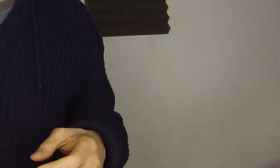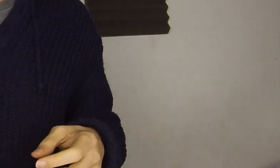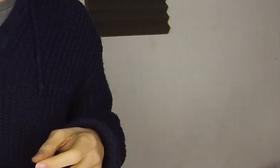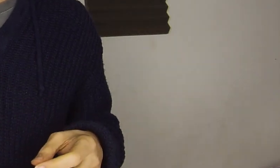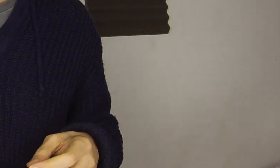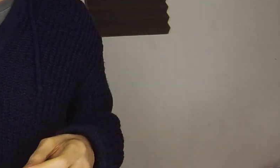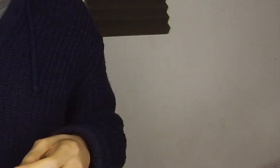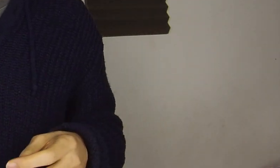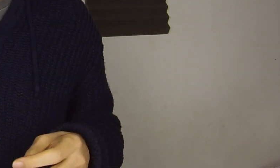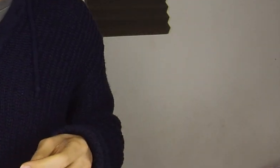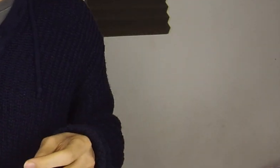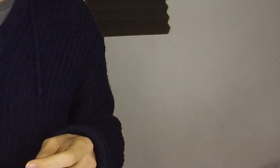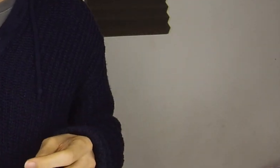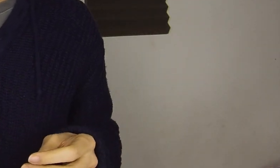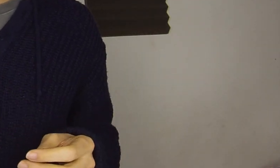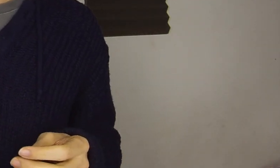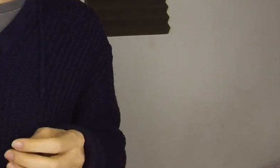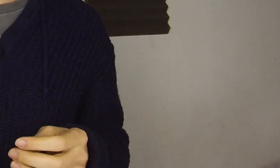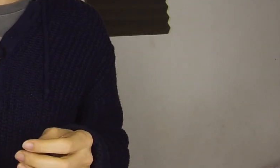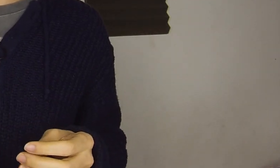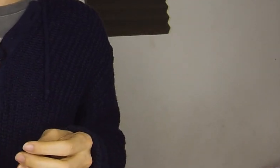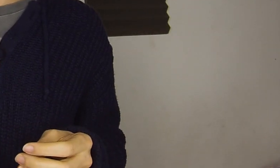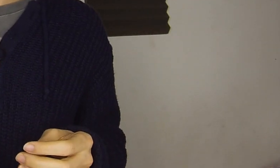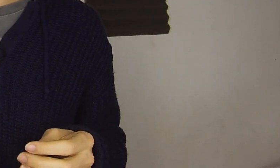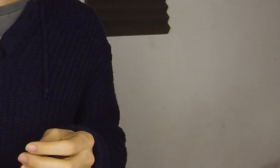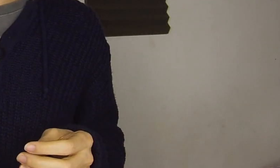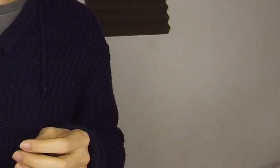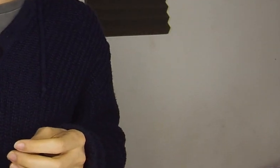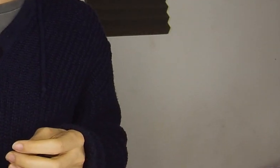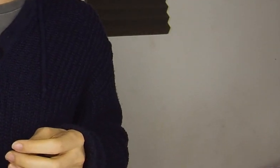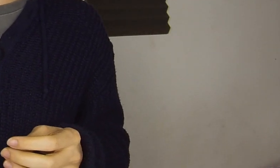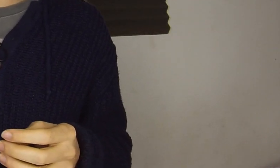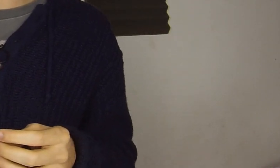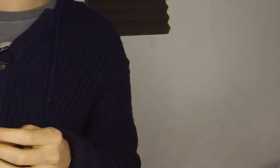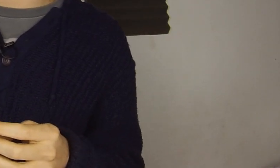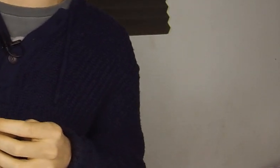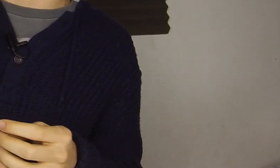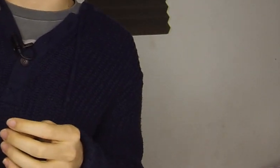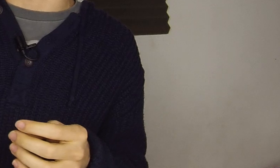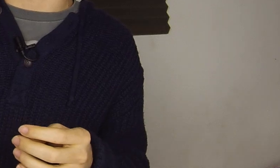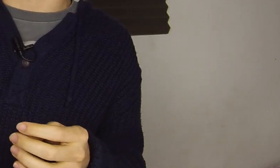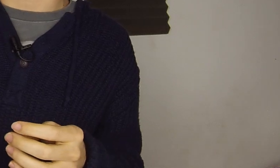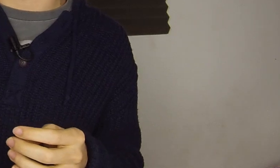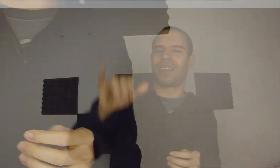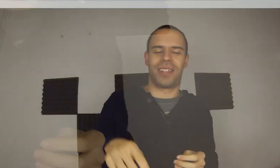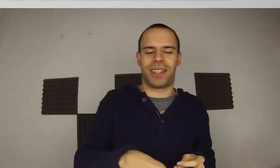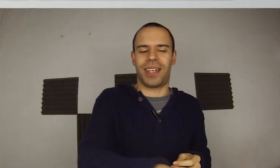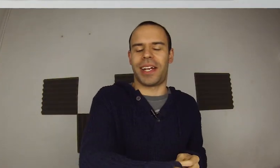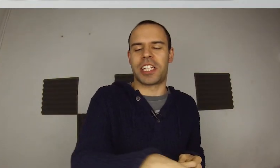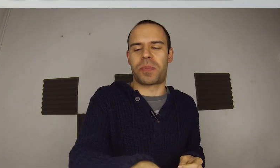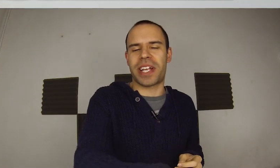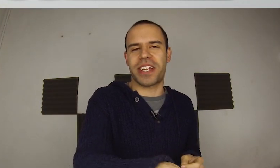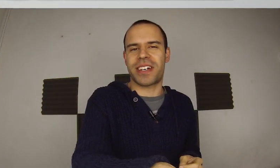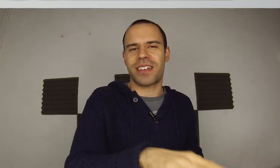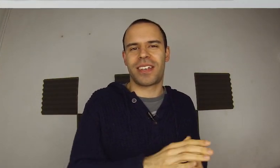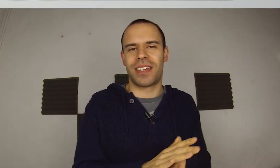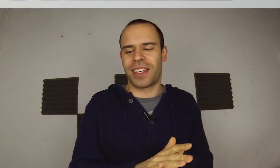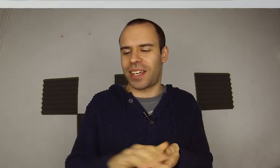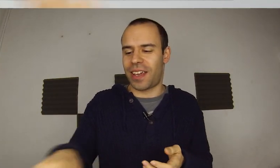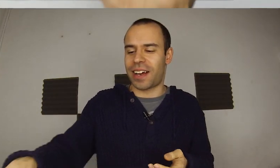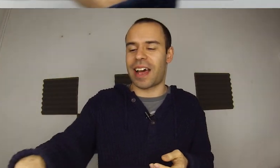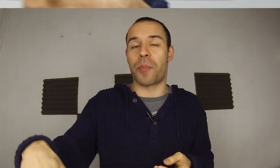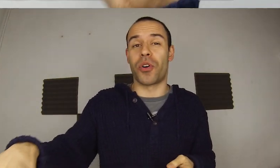hoy voy a hablar de lo que se come lo que se come y lo que se bebe en españa